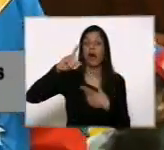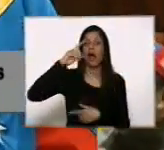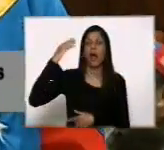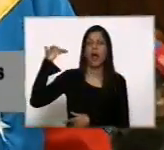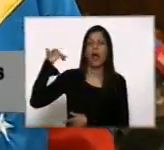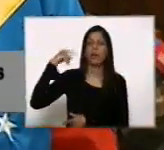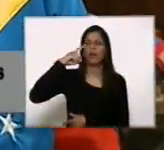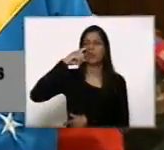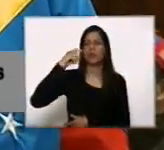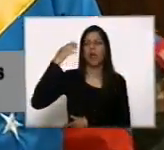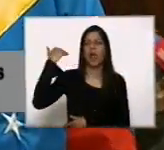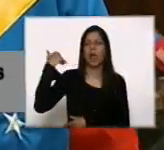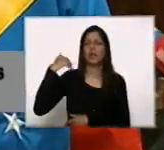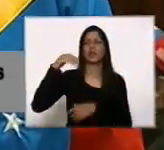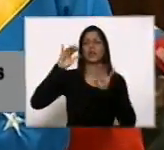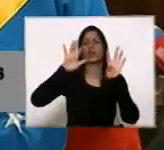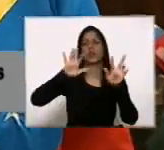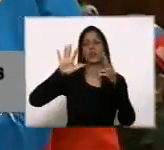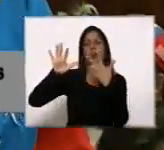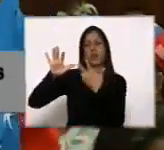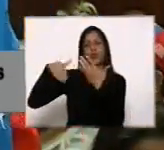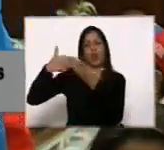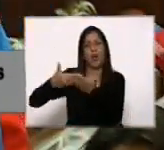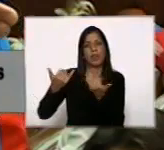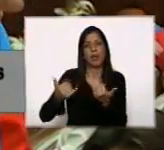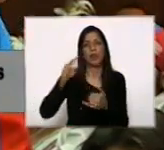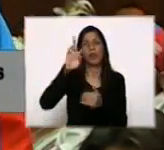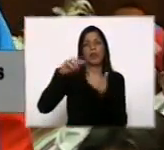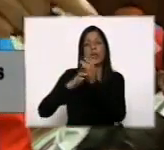98 al 2012 y 6